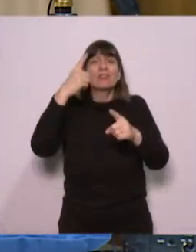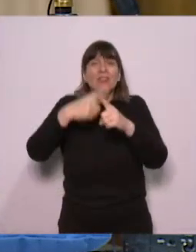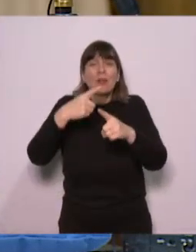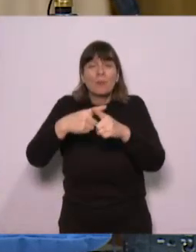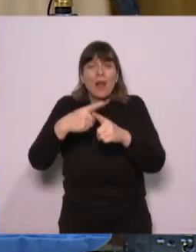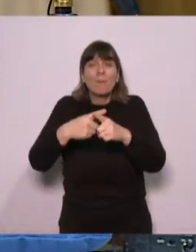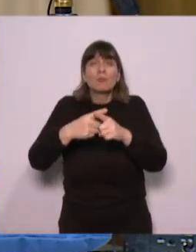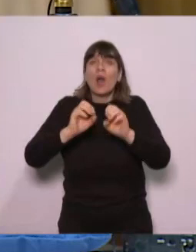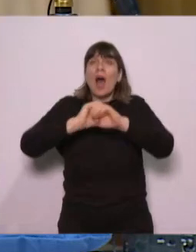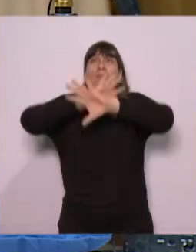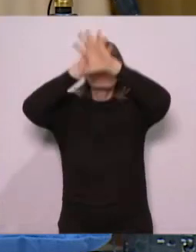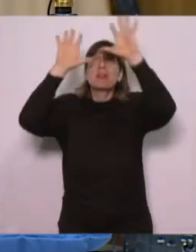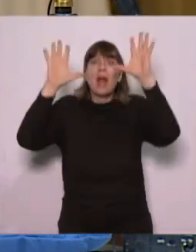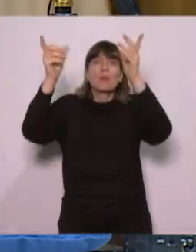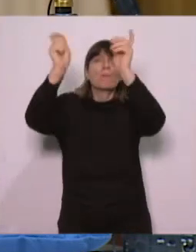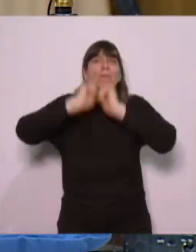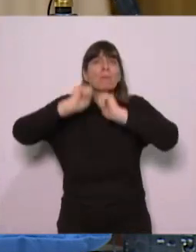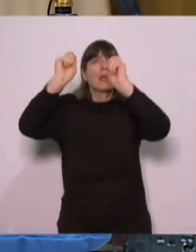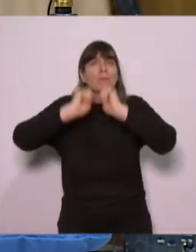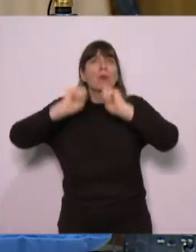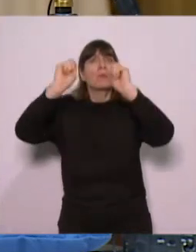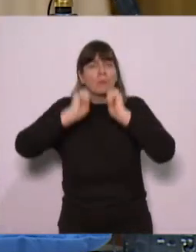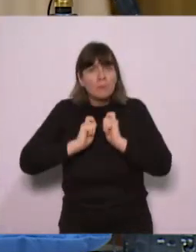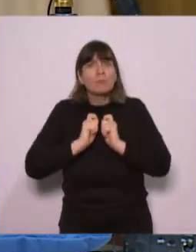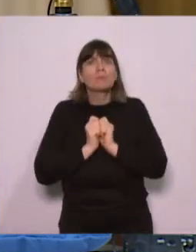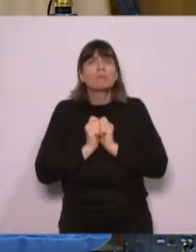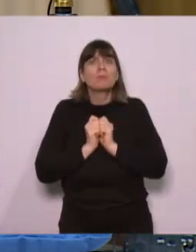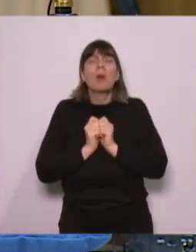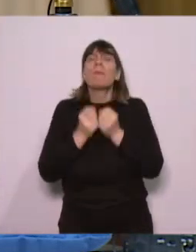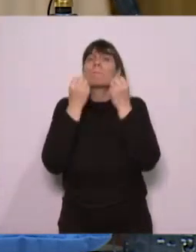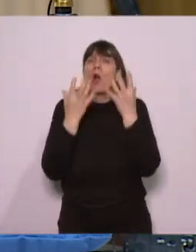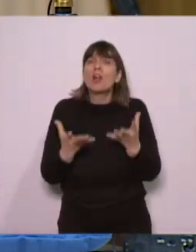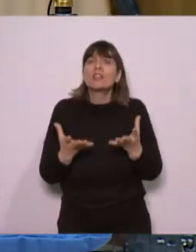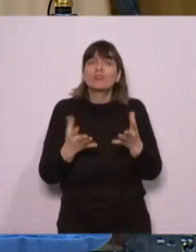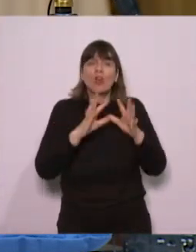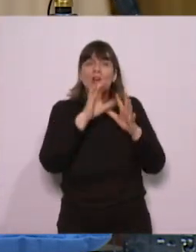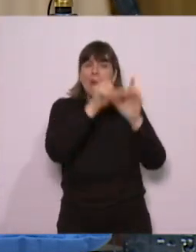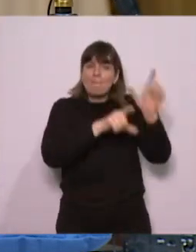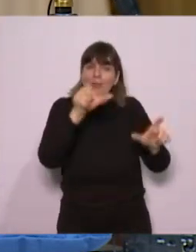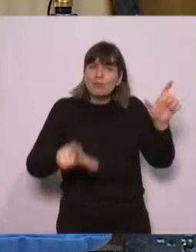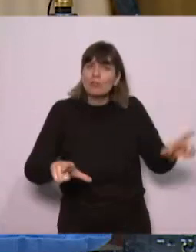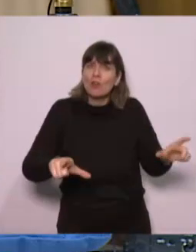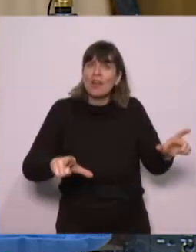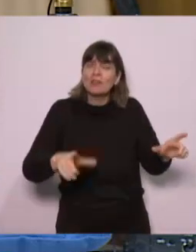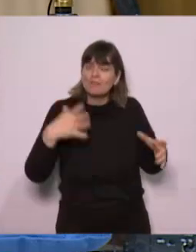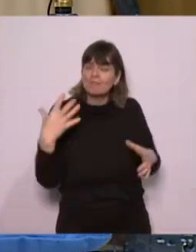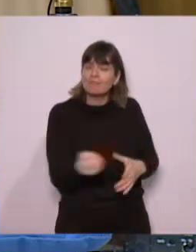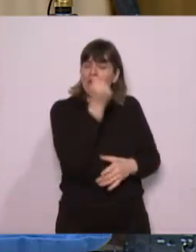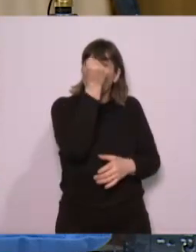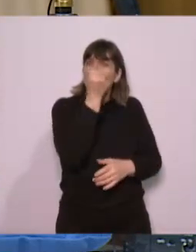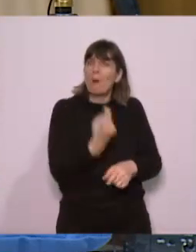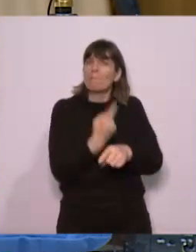celebramos tu admirable providencia. Por ella la humanidad recobra la santidad